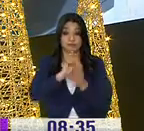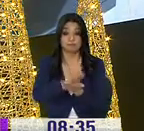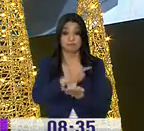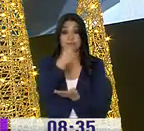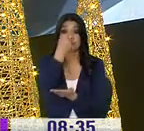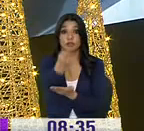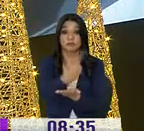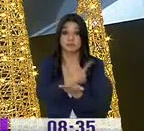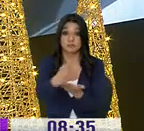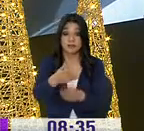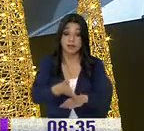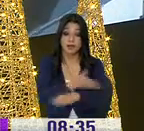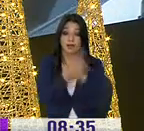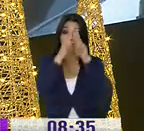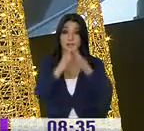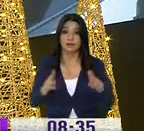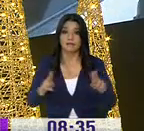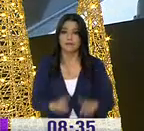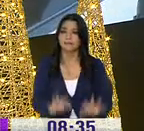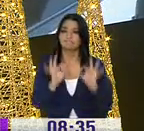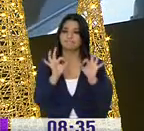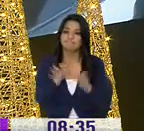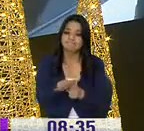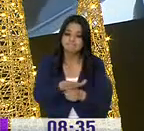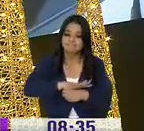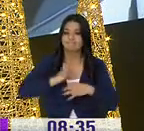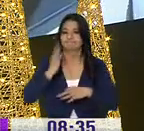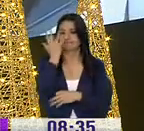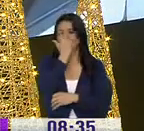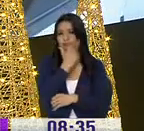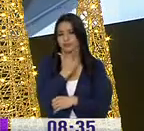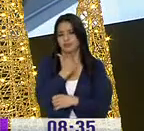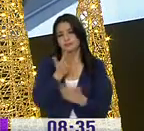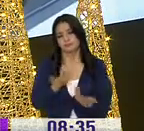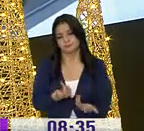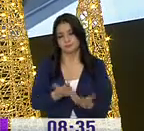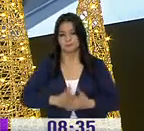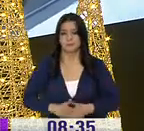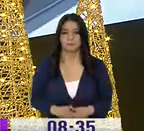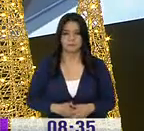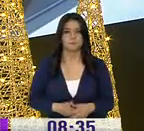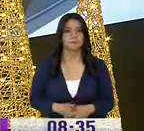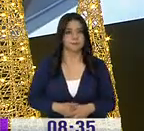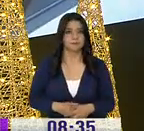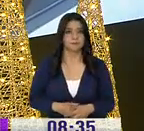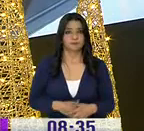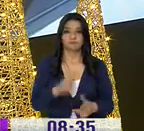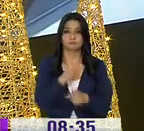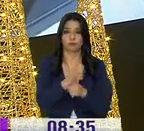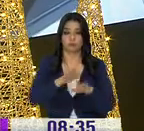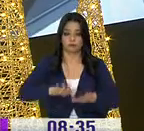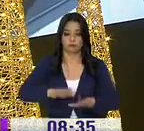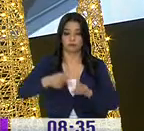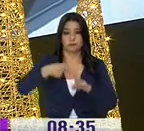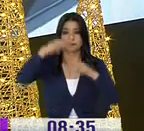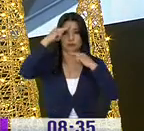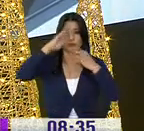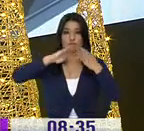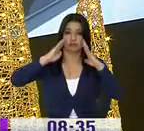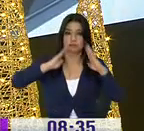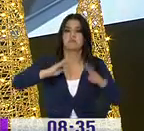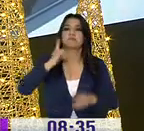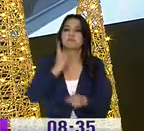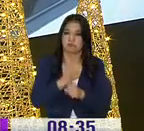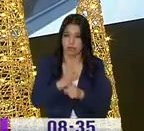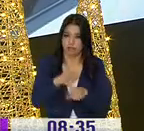semana, antes de Navidad, se dé estos buenos deseos que entendemos se los quieren realizar, porque para eso es este el primer noticiero de la comunidad y